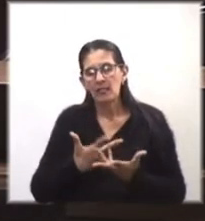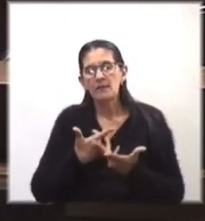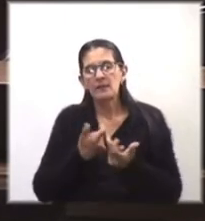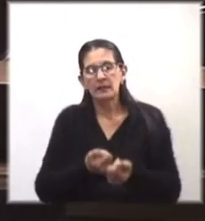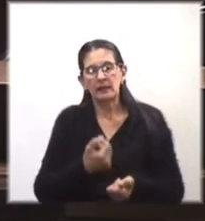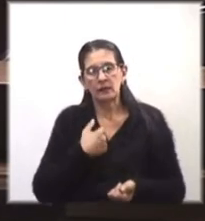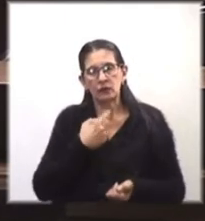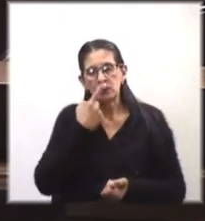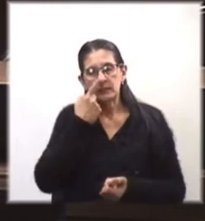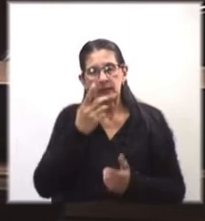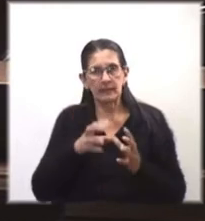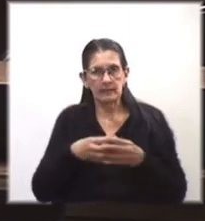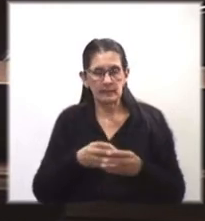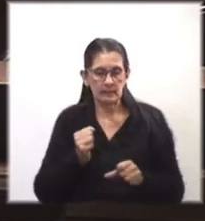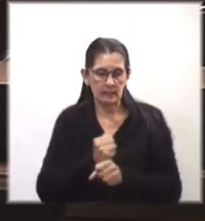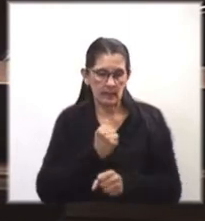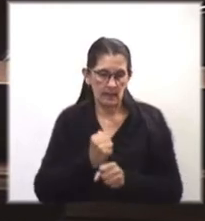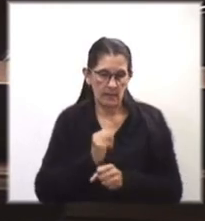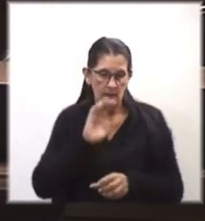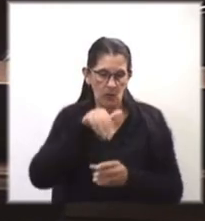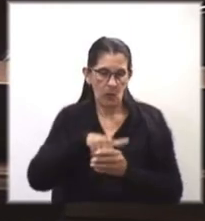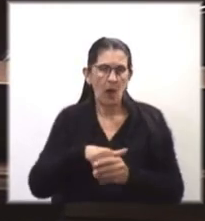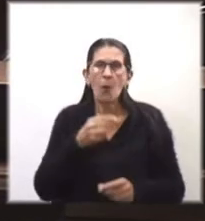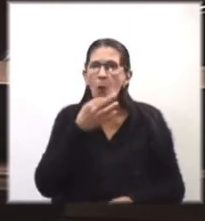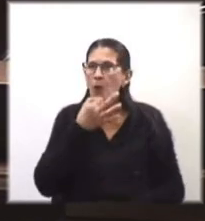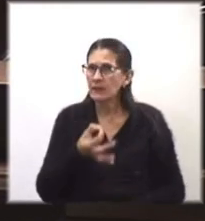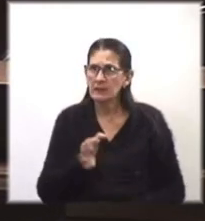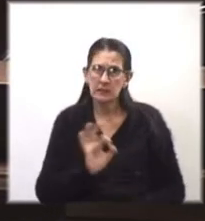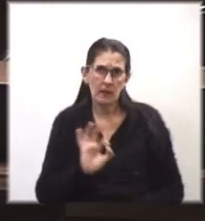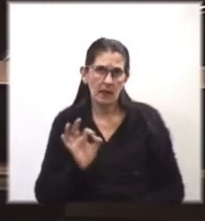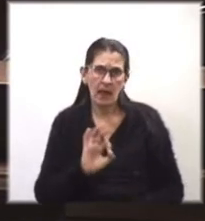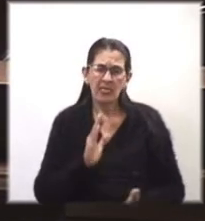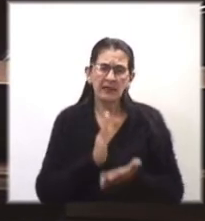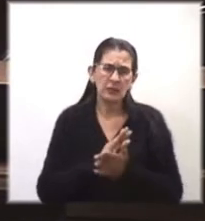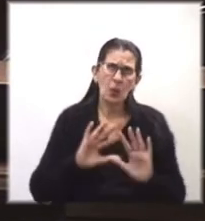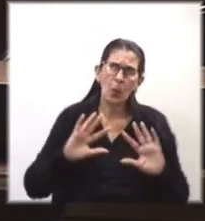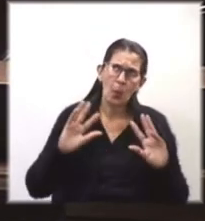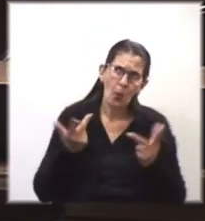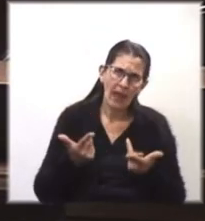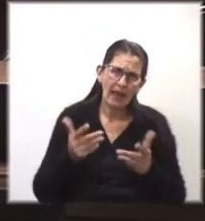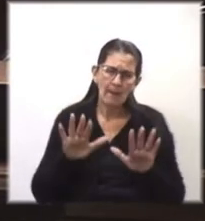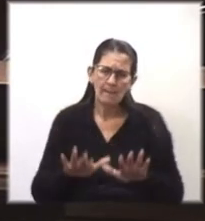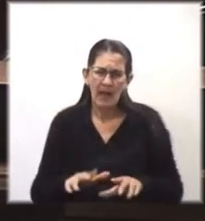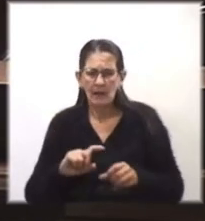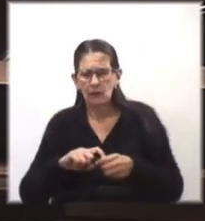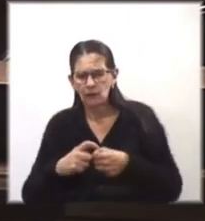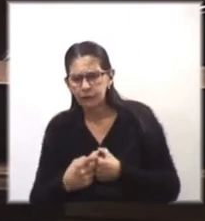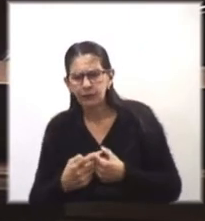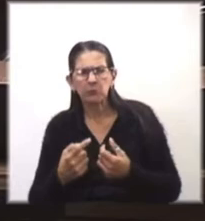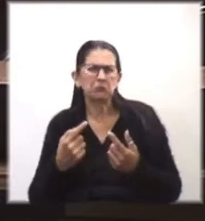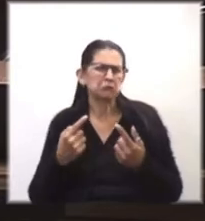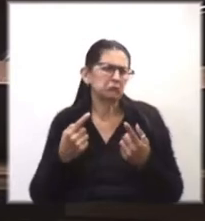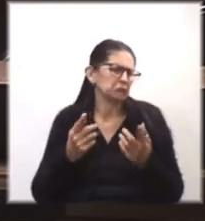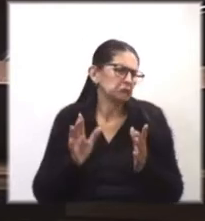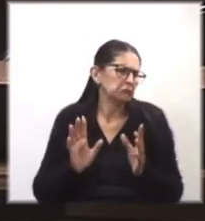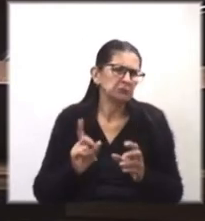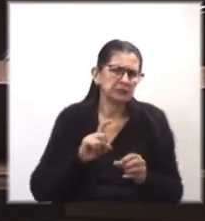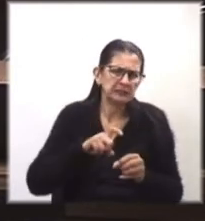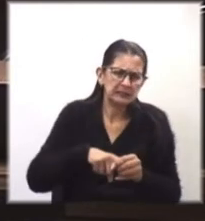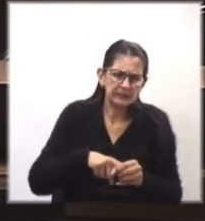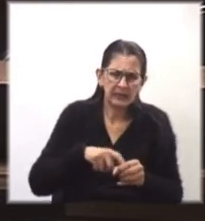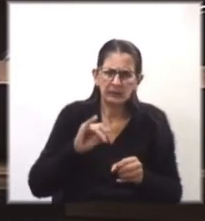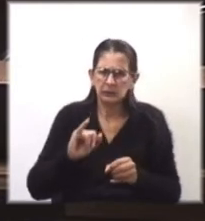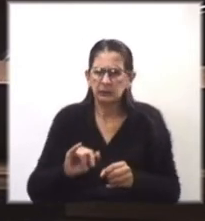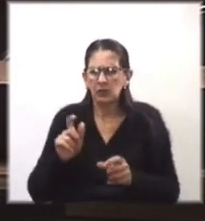respectivos intereses en el ámbito laboral. O sea, no decía nada sobre derecho a huelga, sobre fuero sindical, sobre sindicalización